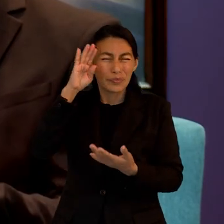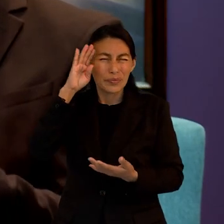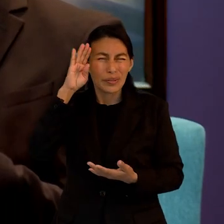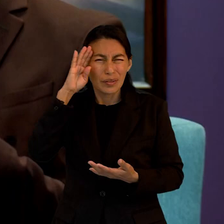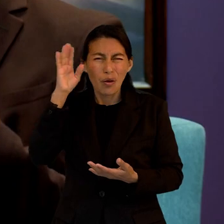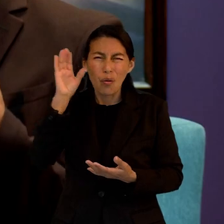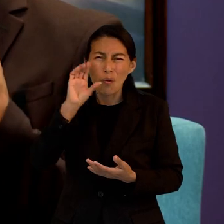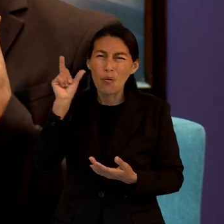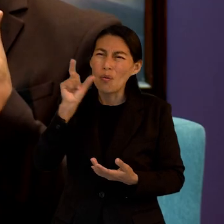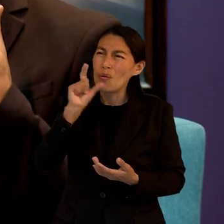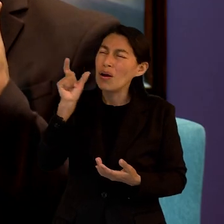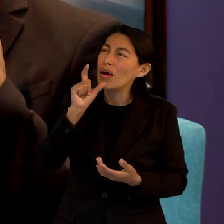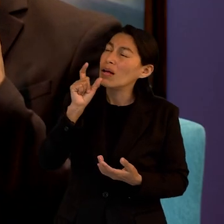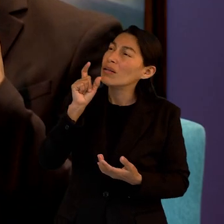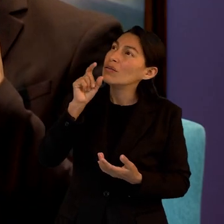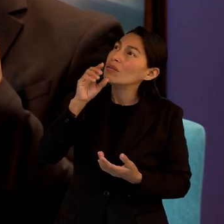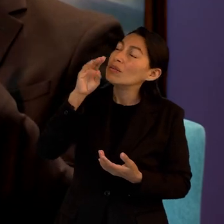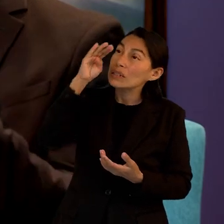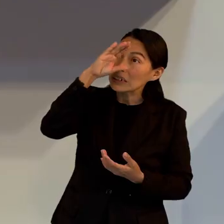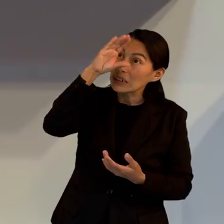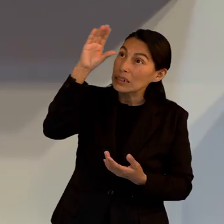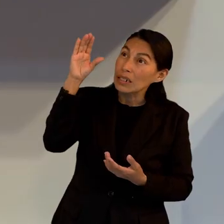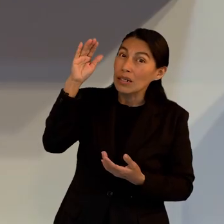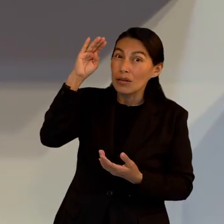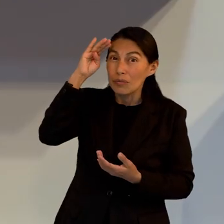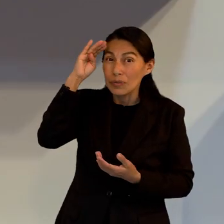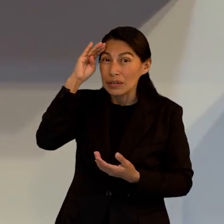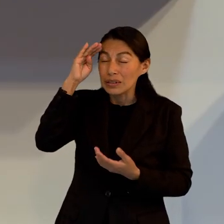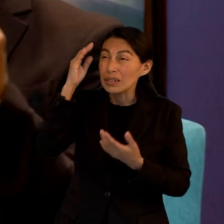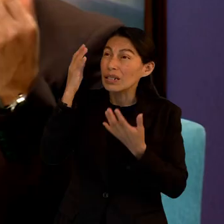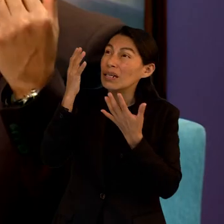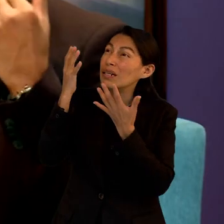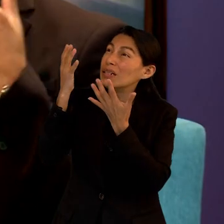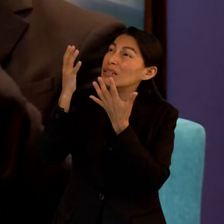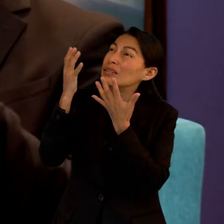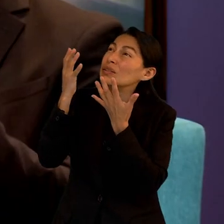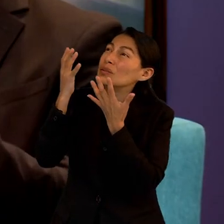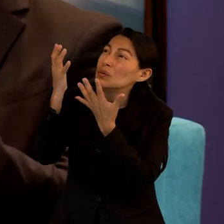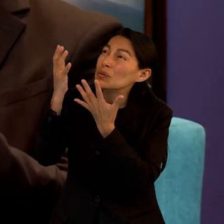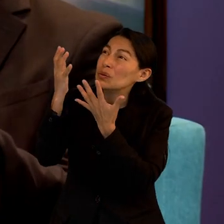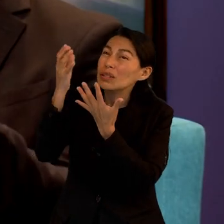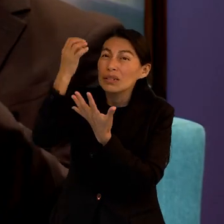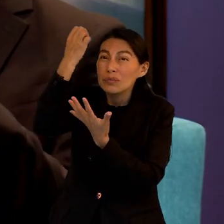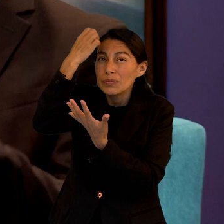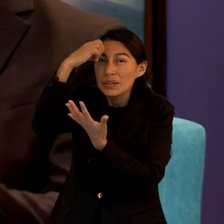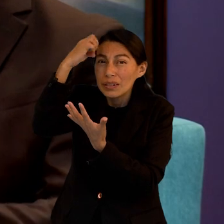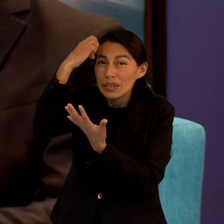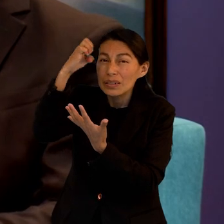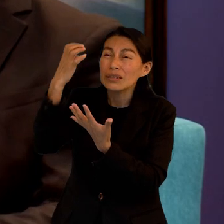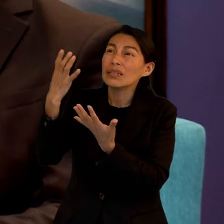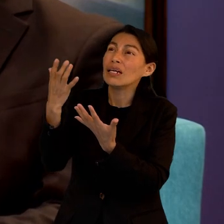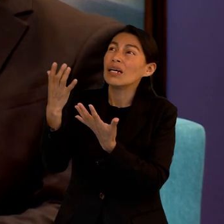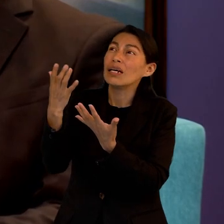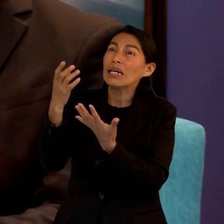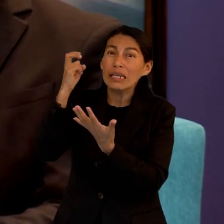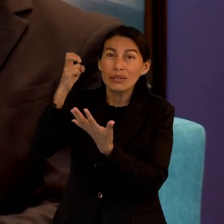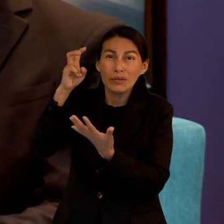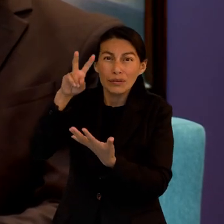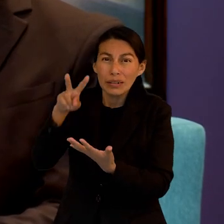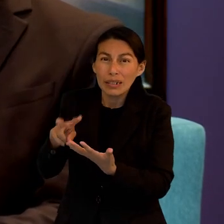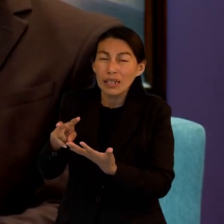cielo cuando anhelamos ver a jesús que entiendo lo que estamos experimentando en esta realidad